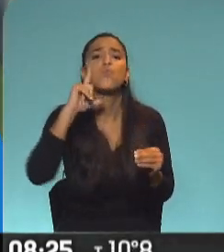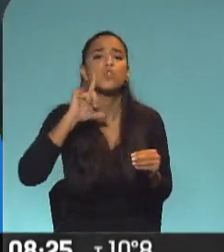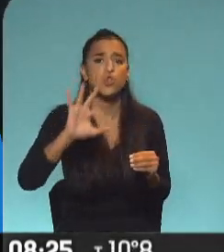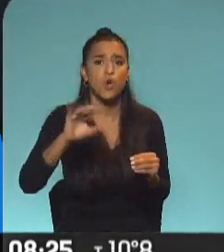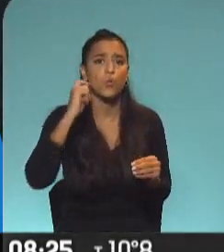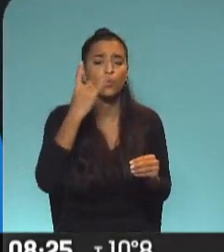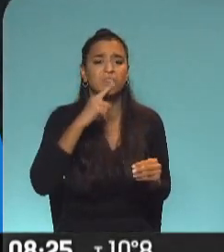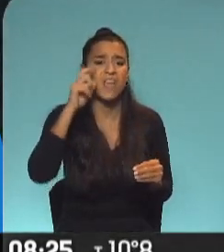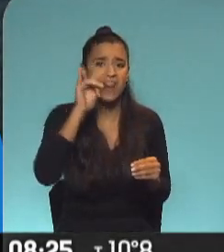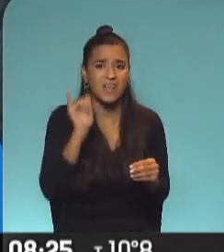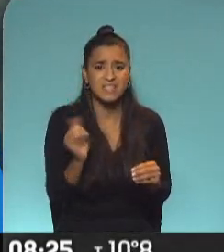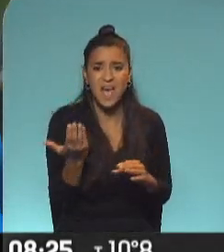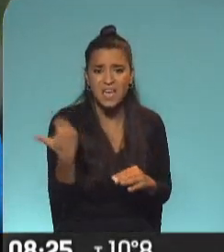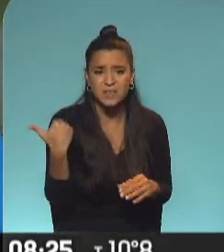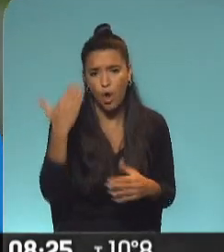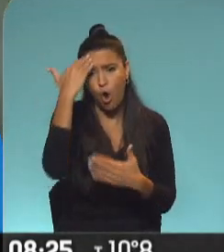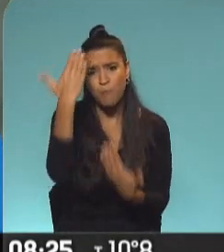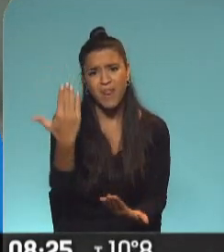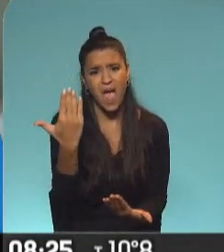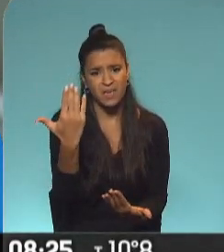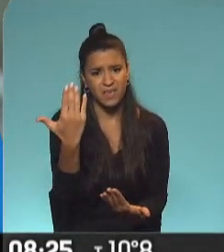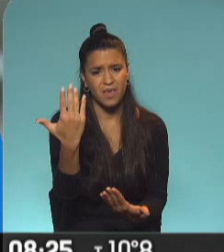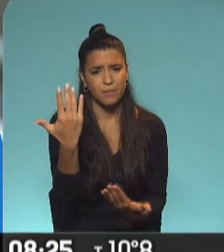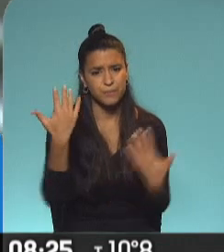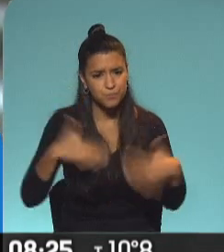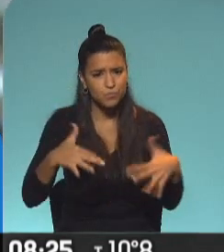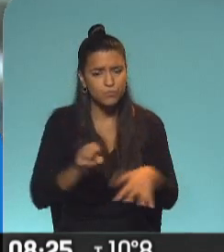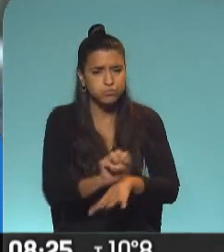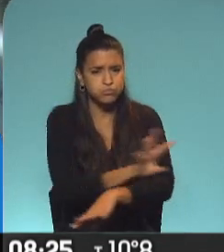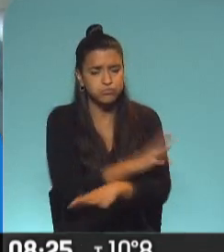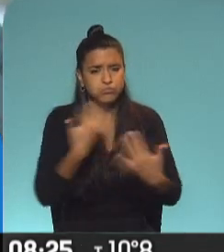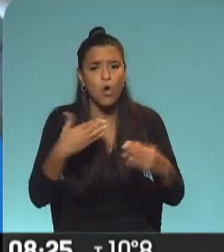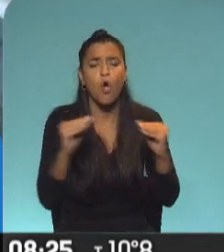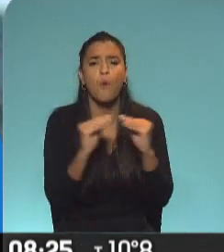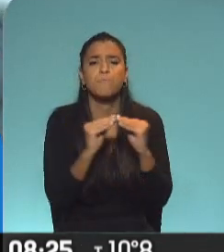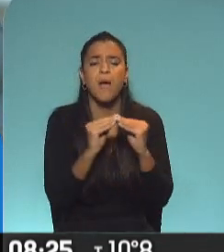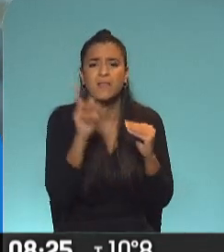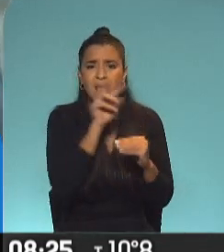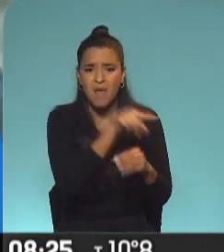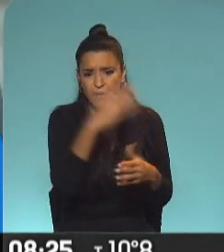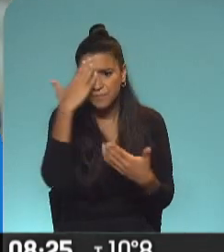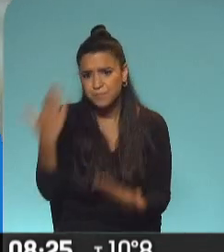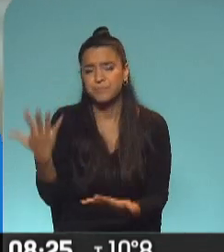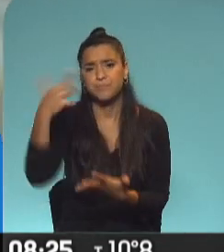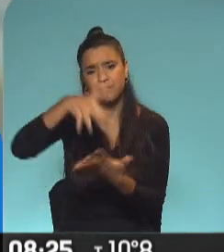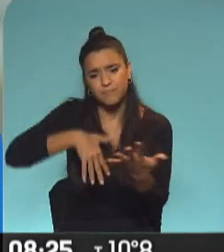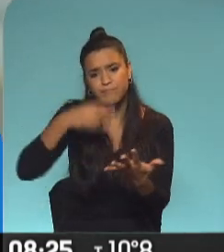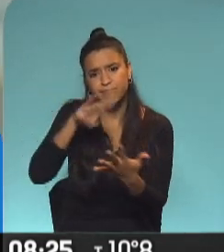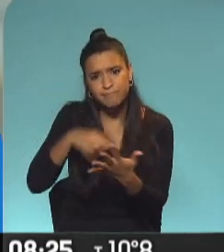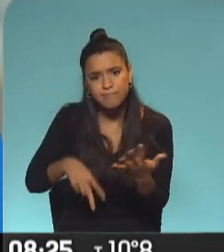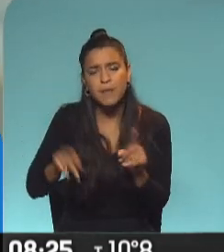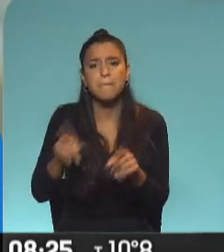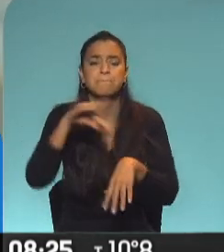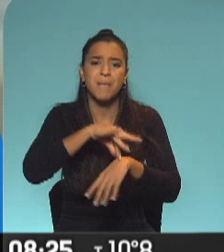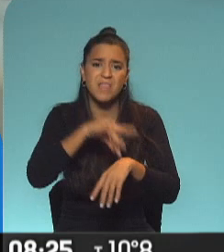compañero que ayer fue una fue un homenaje bastante conmovedor las compañeras le han dedicado unas palabras los médicos